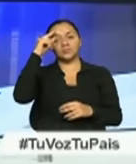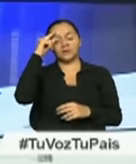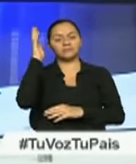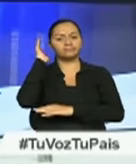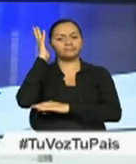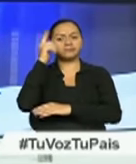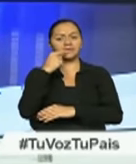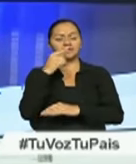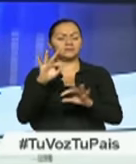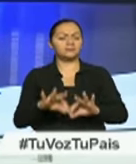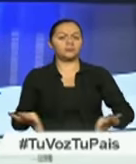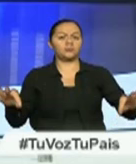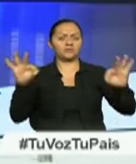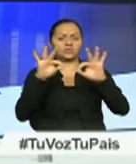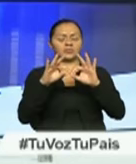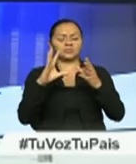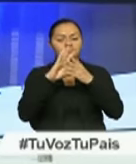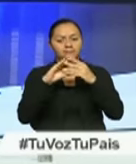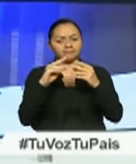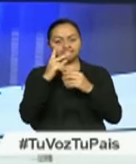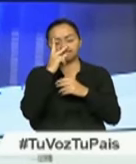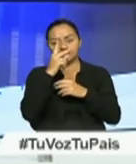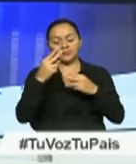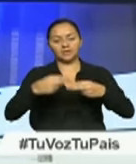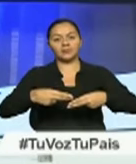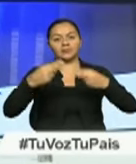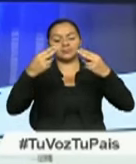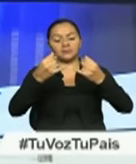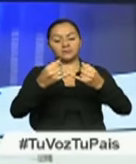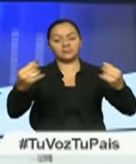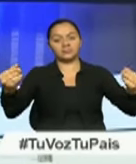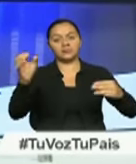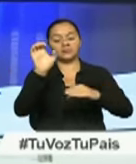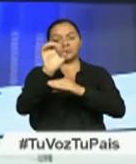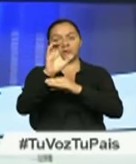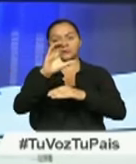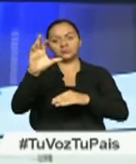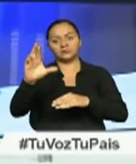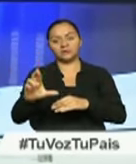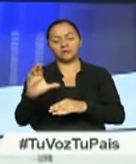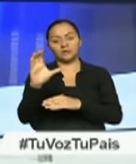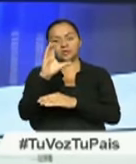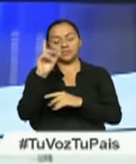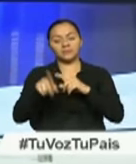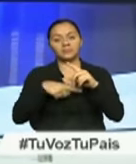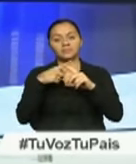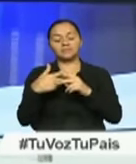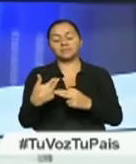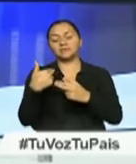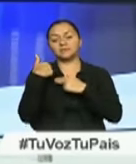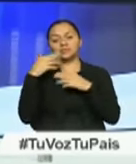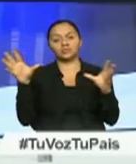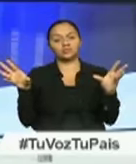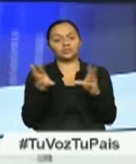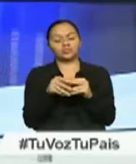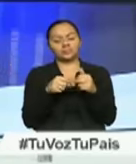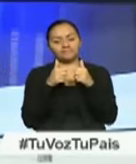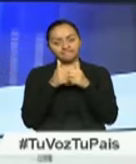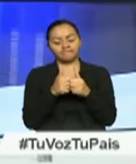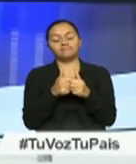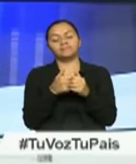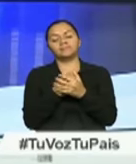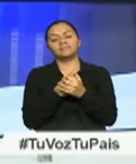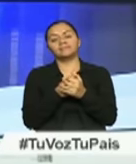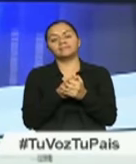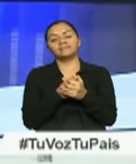la importancia de establecer los límites marítimos entre Colombia, Ecuador y Costa Rica y la responsabilidad que esto implica para